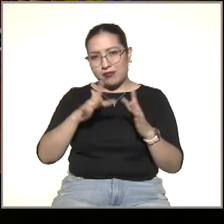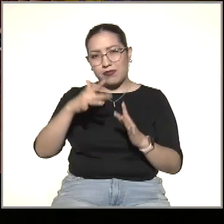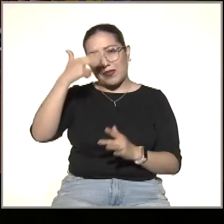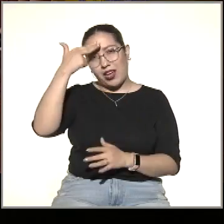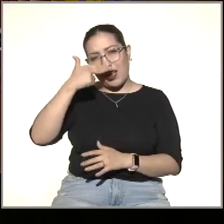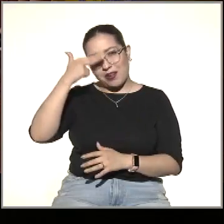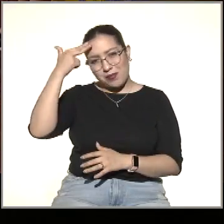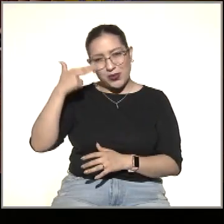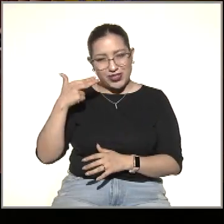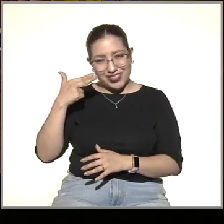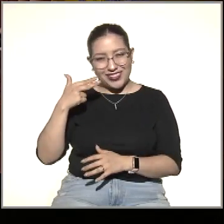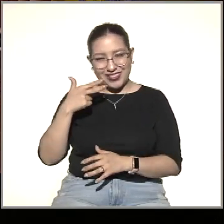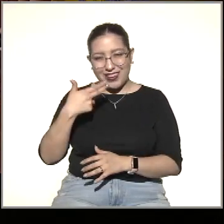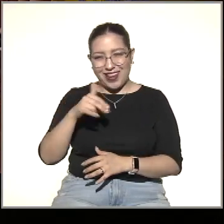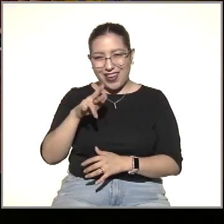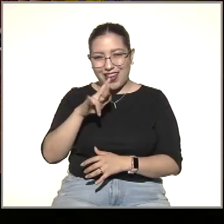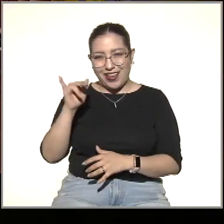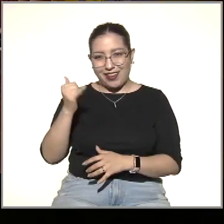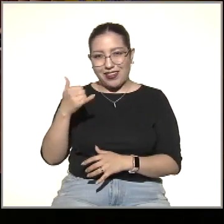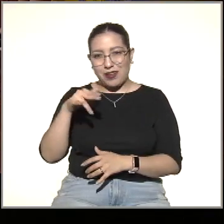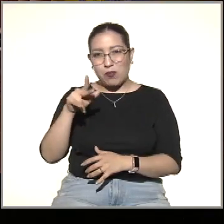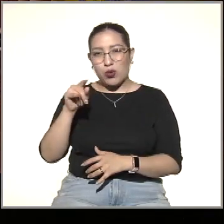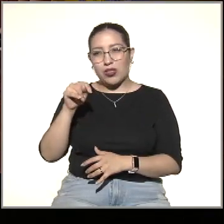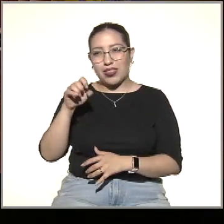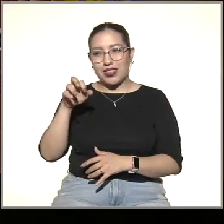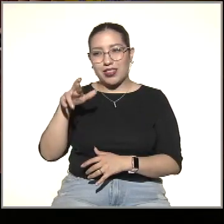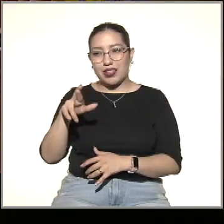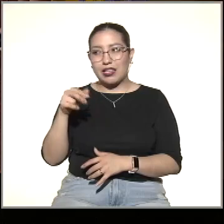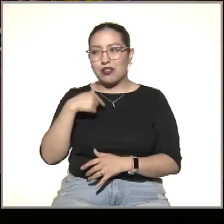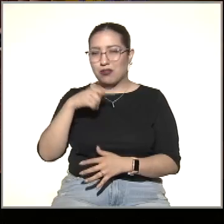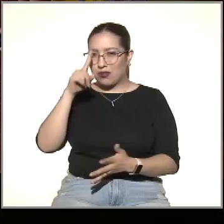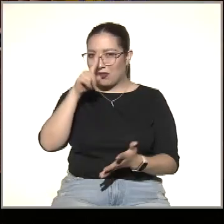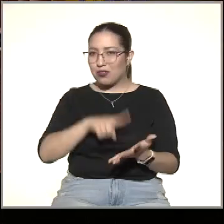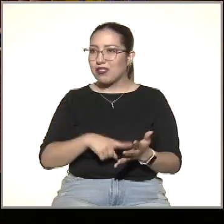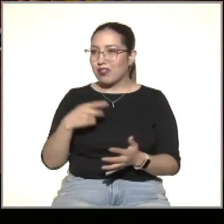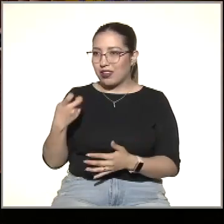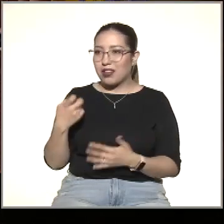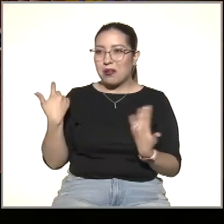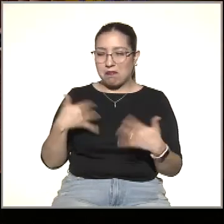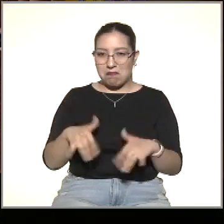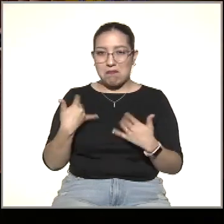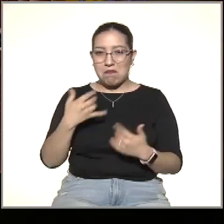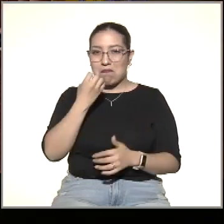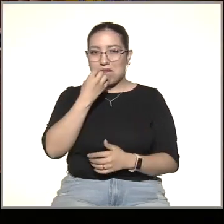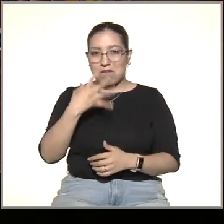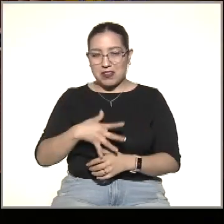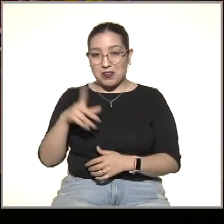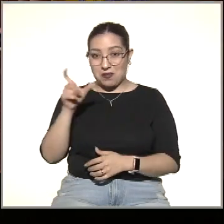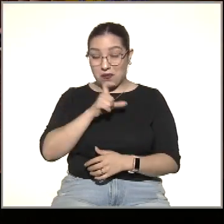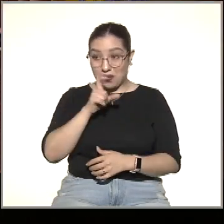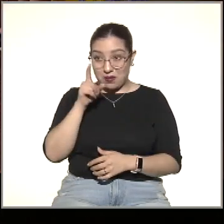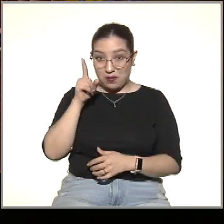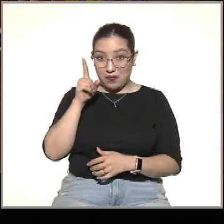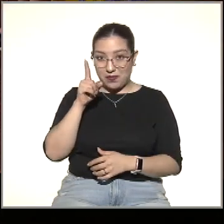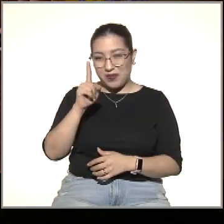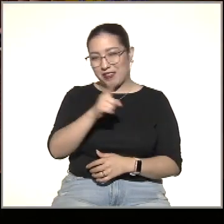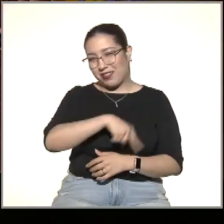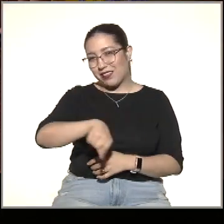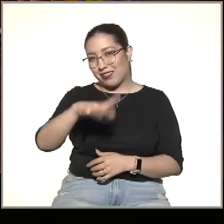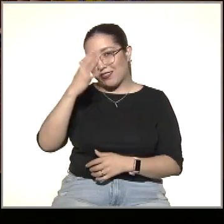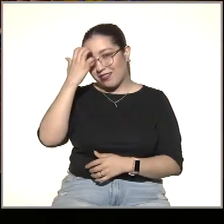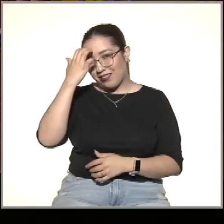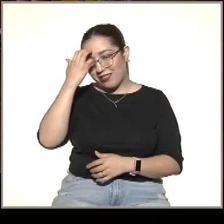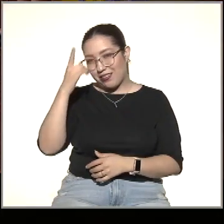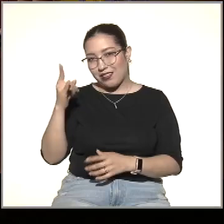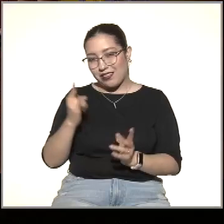que me parece que es un ejemplo muy poderoso. Cuando él llega, los que conocen, es un cuento